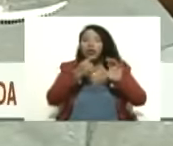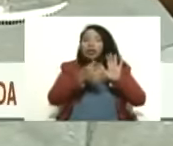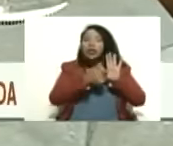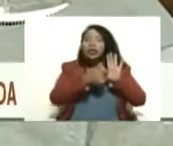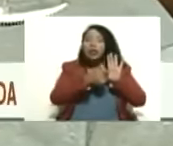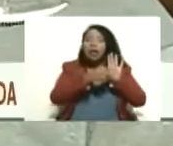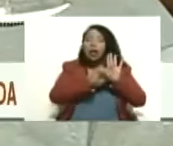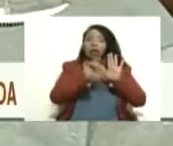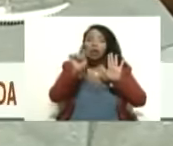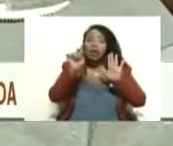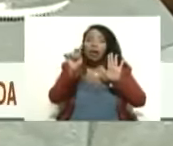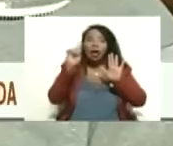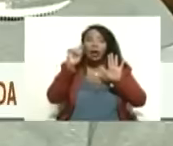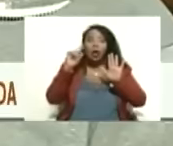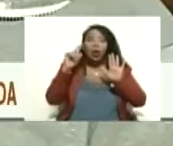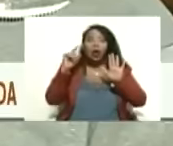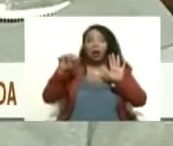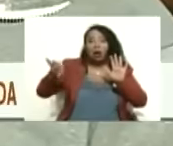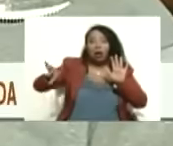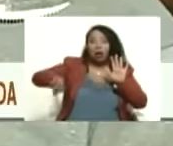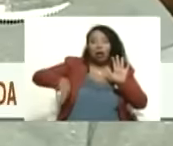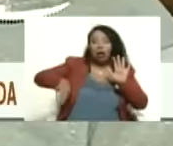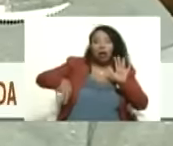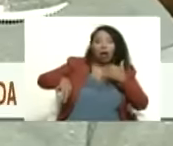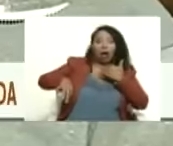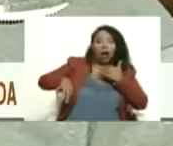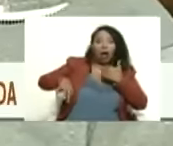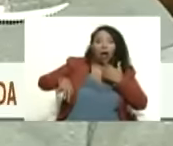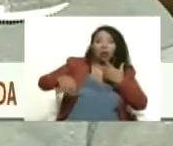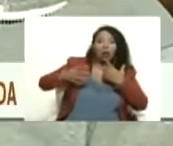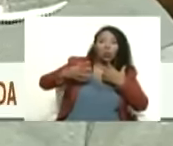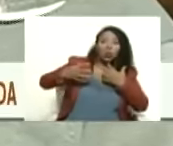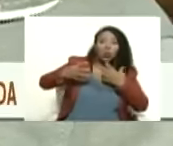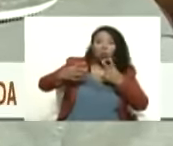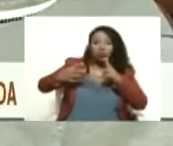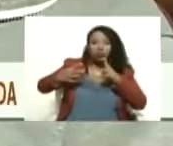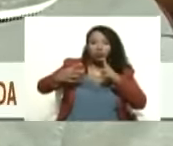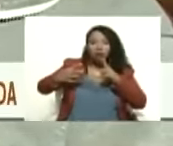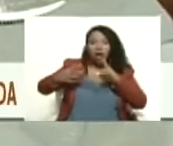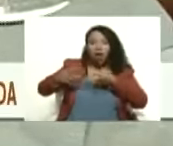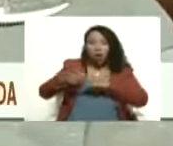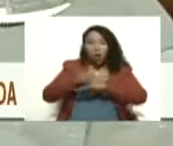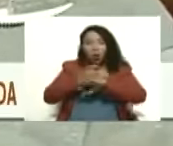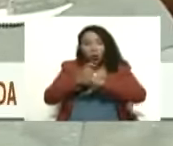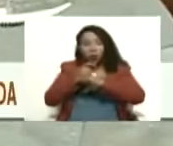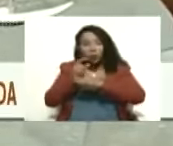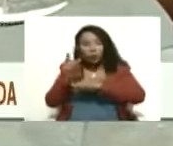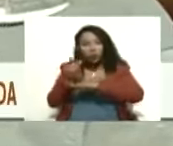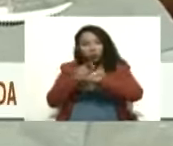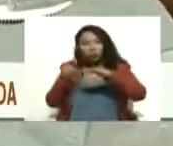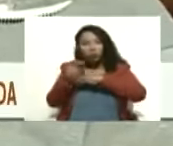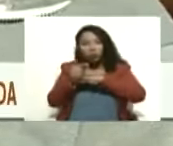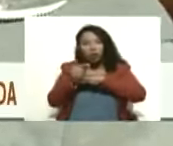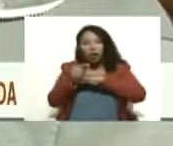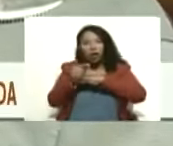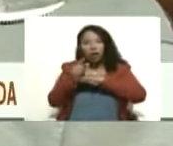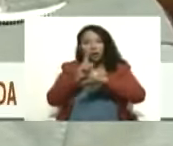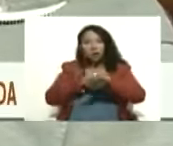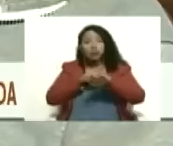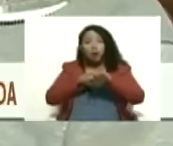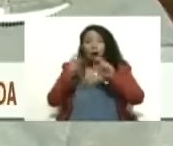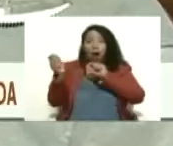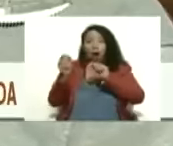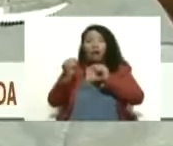caer en provocaciones a pesar de que el gobierno de Guyana ha dicho que el tiempo de diálogo acabó pero